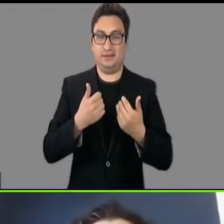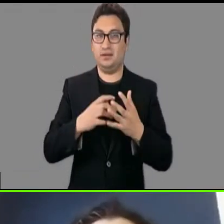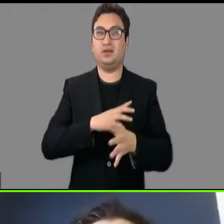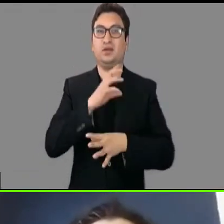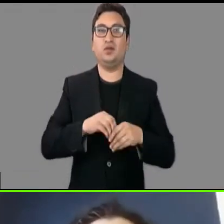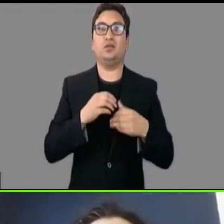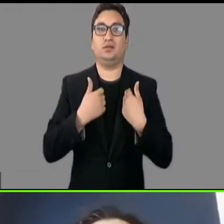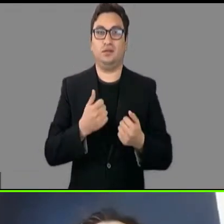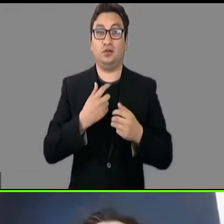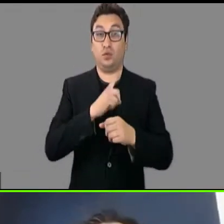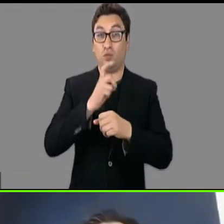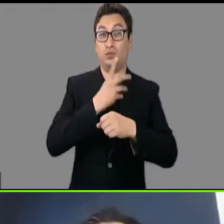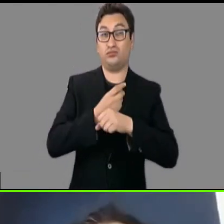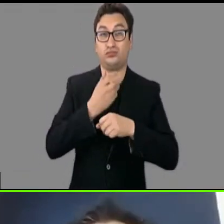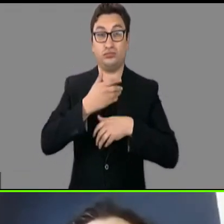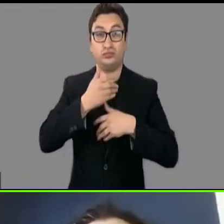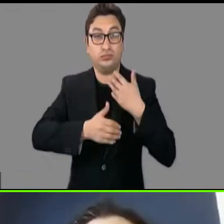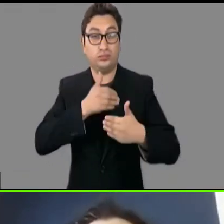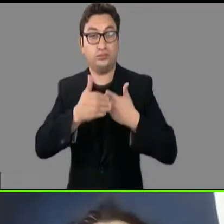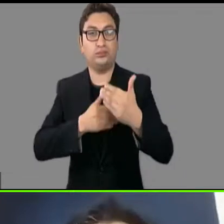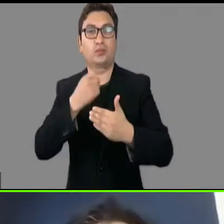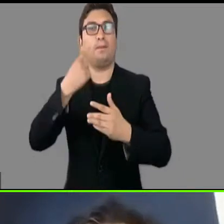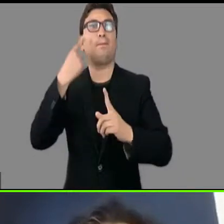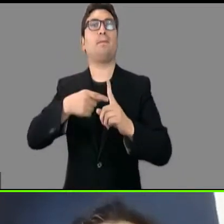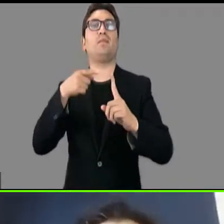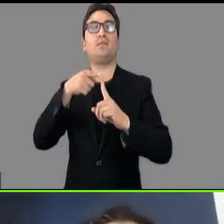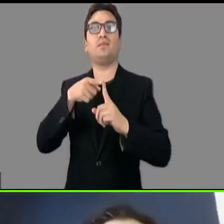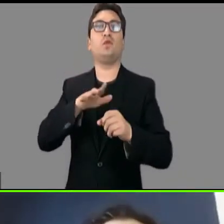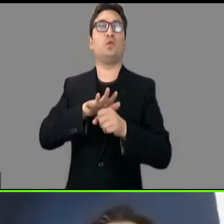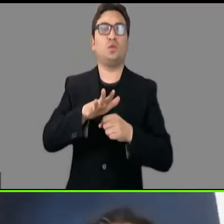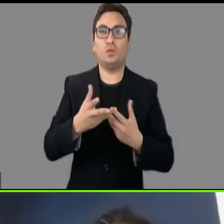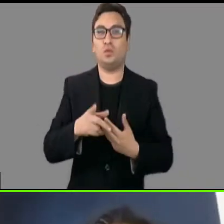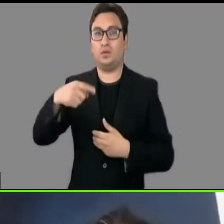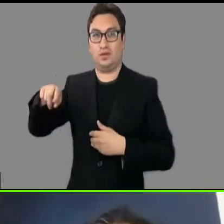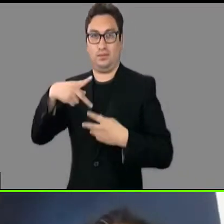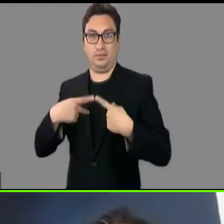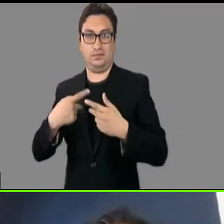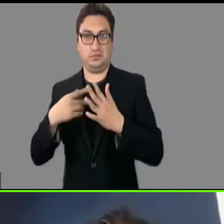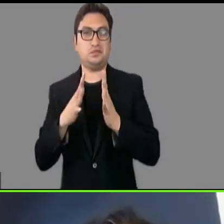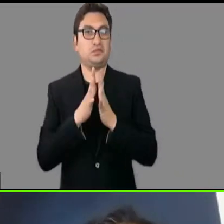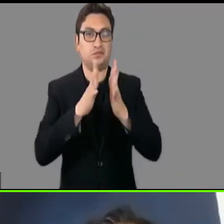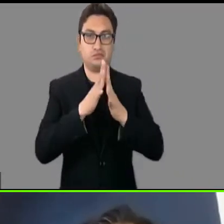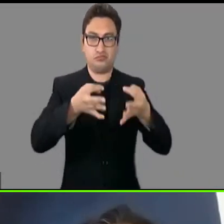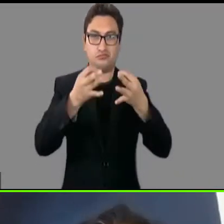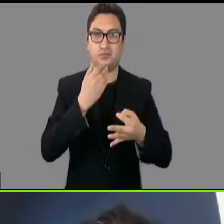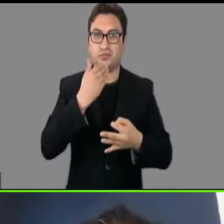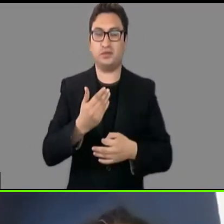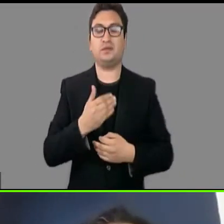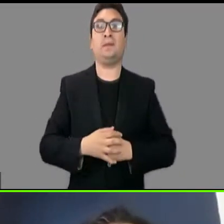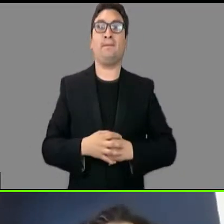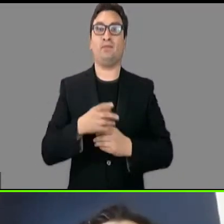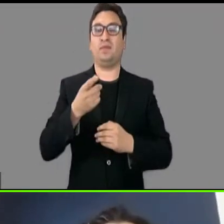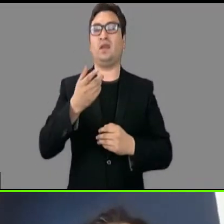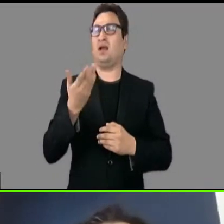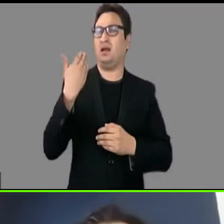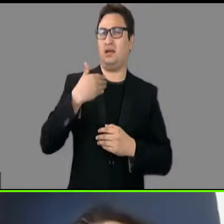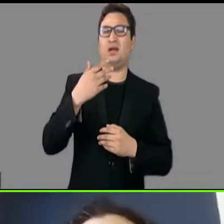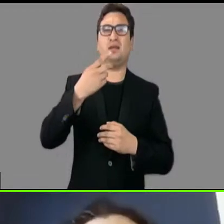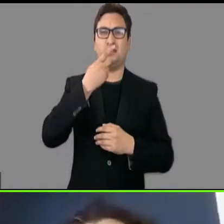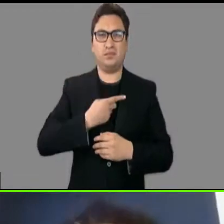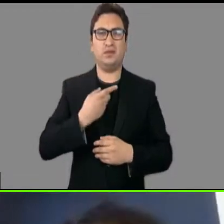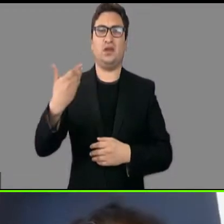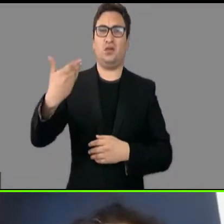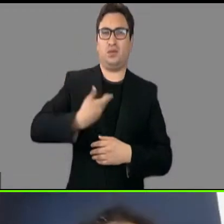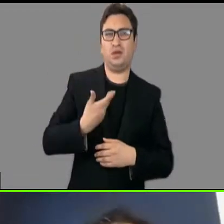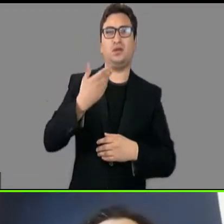está encaminado a la participación efectiva. En muchas ocasiones nos dicen y nos solicitan que hagamos un